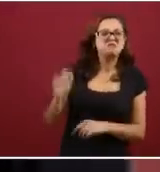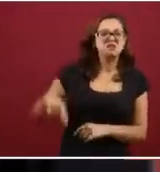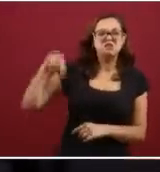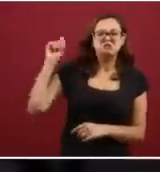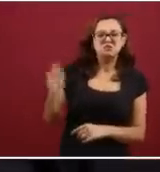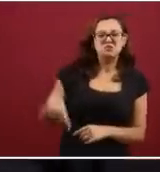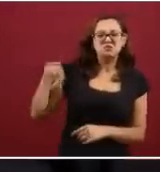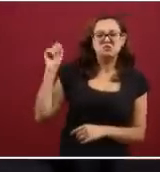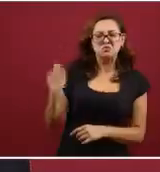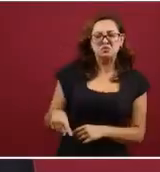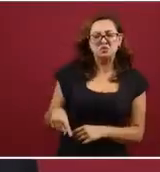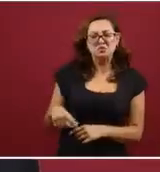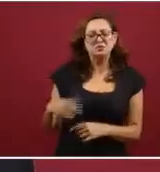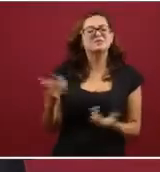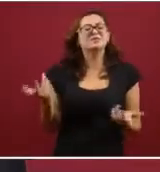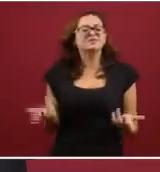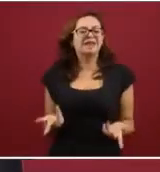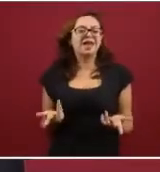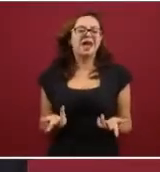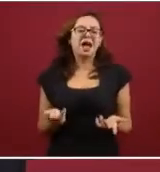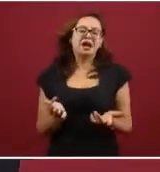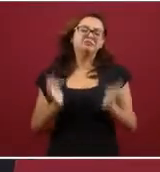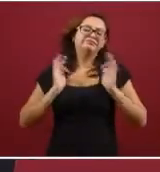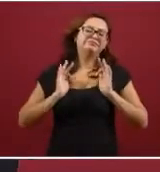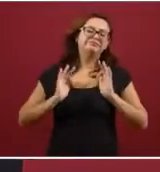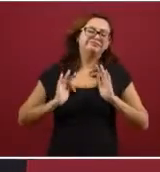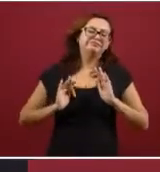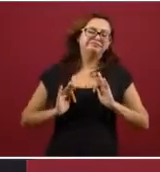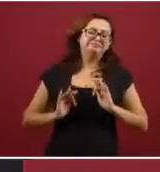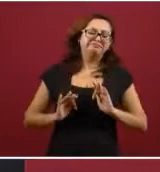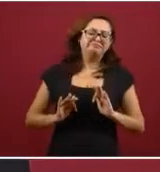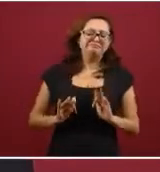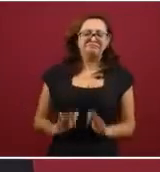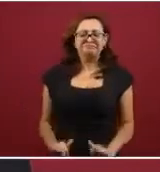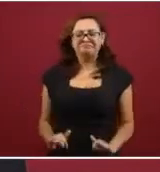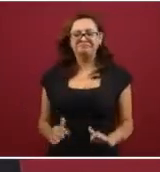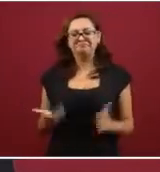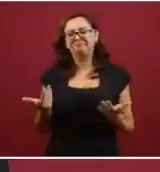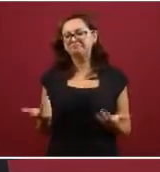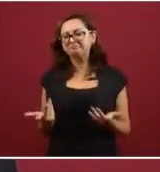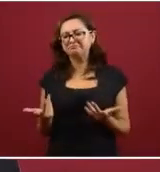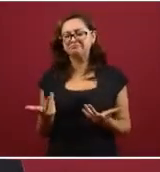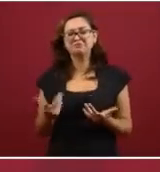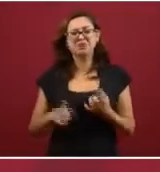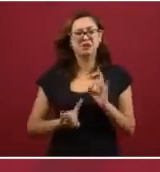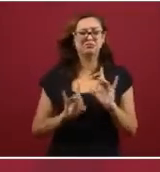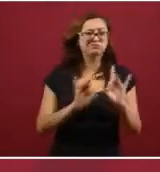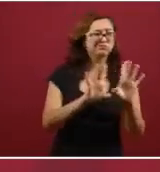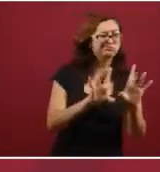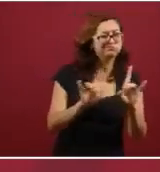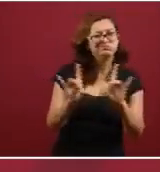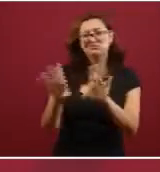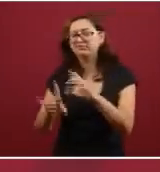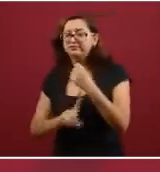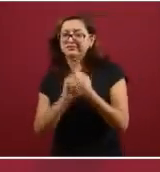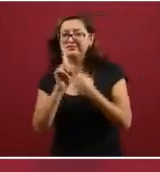la vida sería muy plana, nunca sucederían cosas.